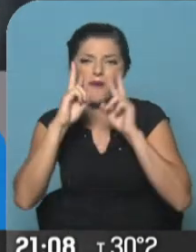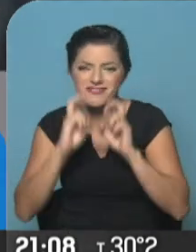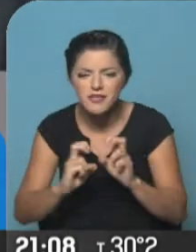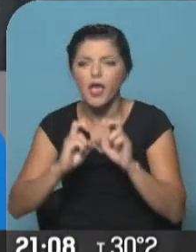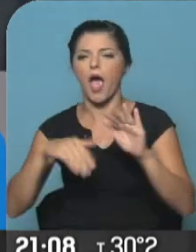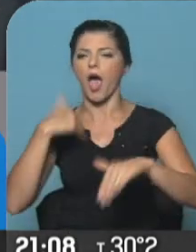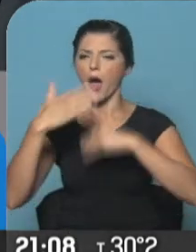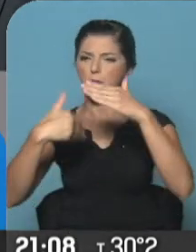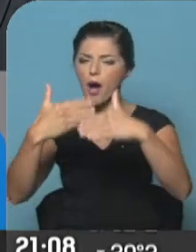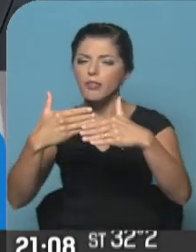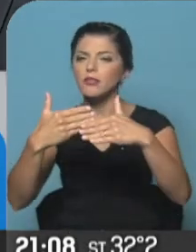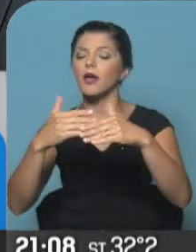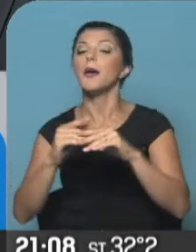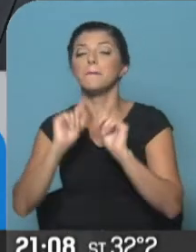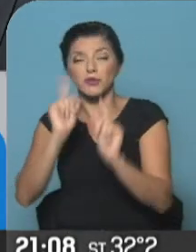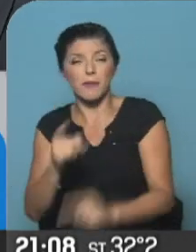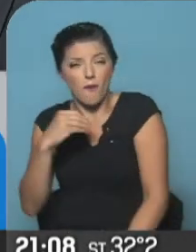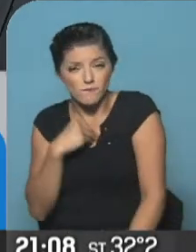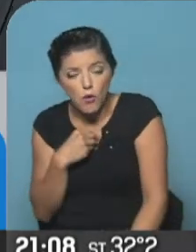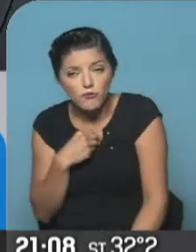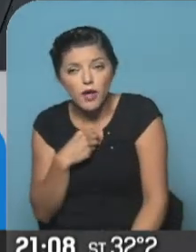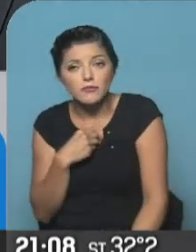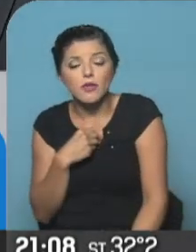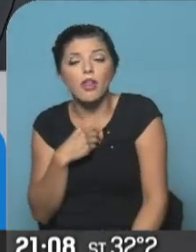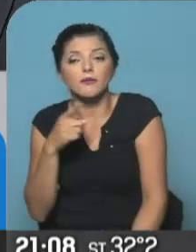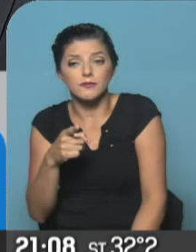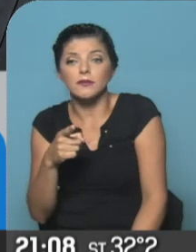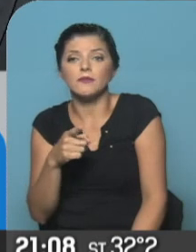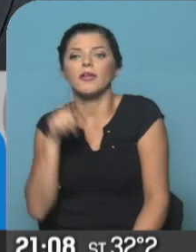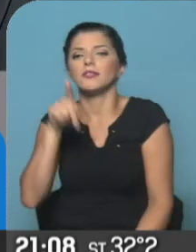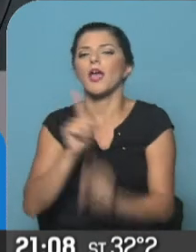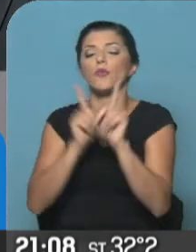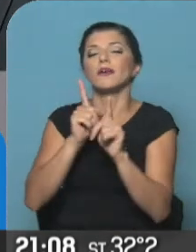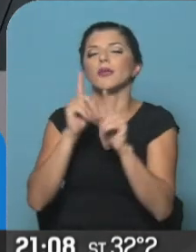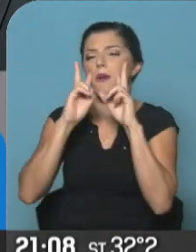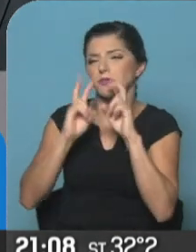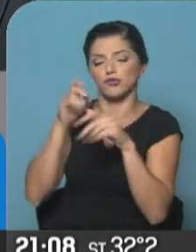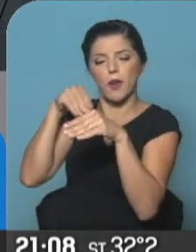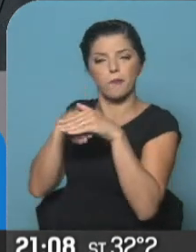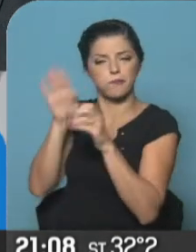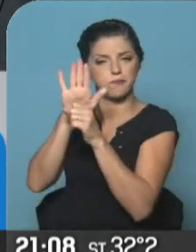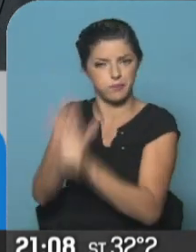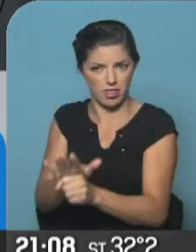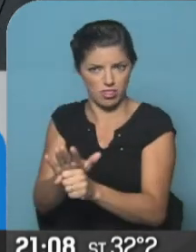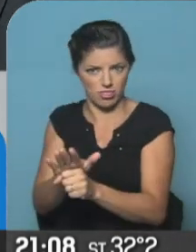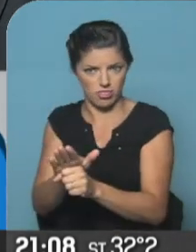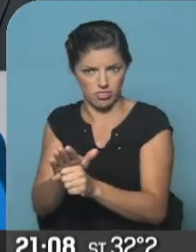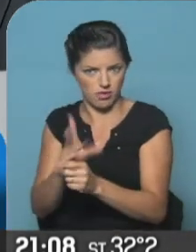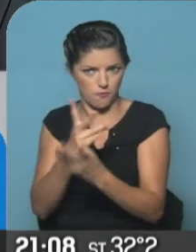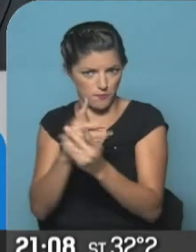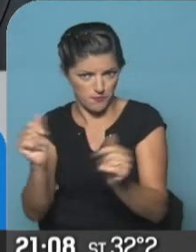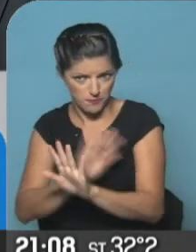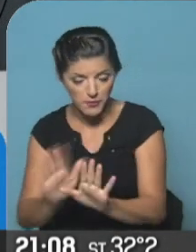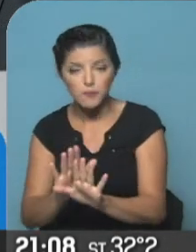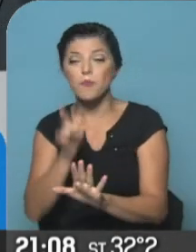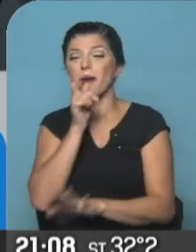avanza y confiar en que nunca más se van a cajonear causas como que se quisieron cajonear en la causa de la